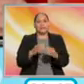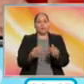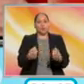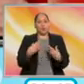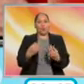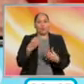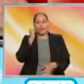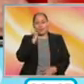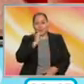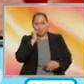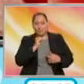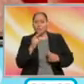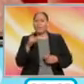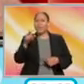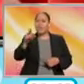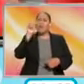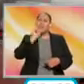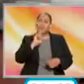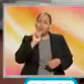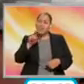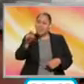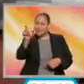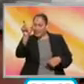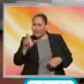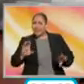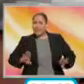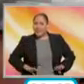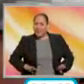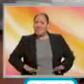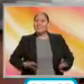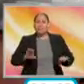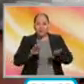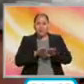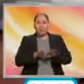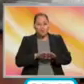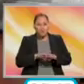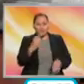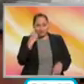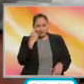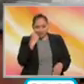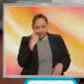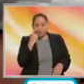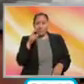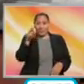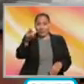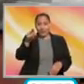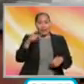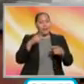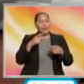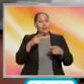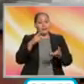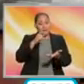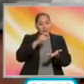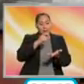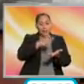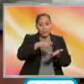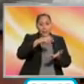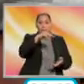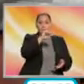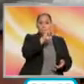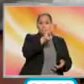Pero vamos a ver acerca de ella qué era lo que a ella misma la rodeaba. Vamos a ver que distintivamente ella escribe